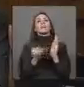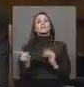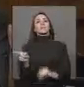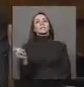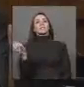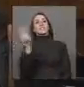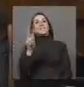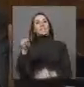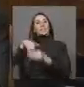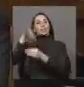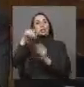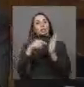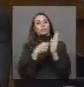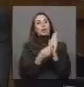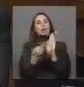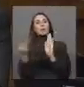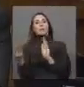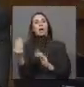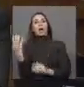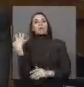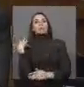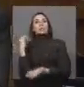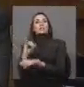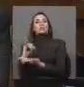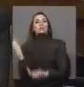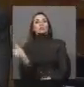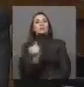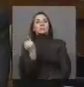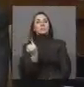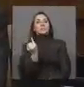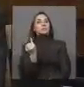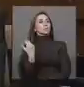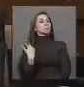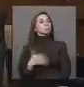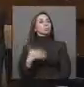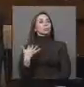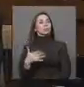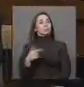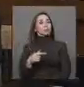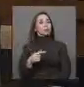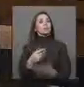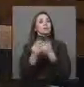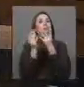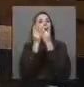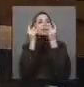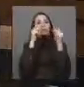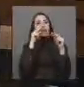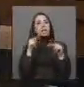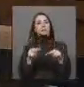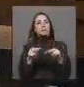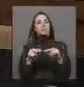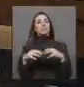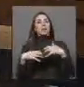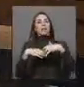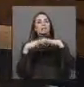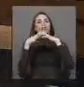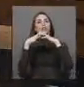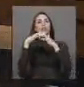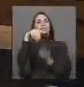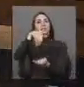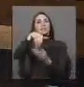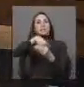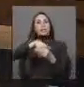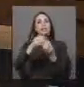el servicio electoral, constituye un paso de enorme importancia en el marco de la política de transparencia y fortalecimiento de nuestra